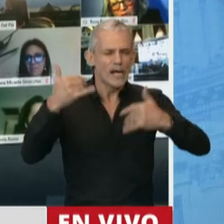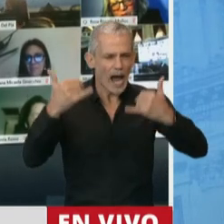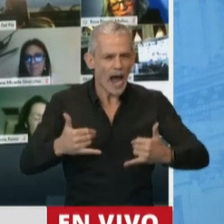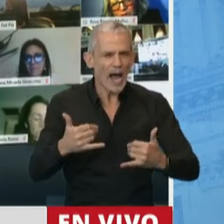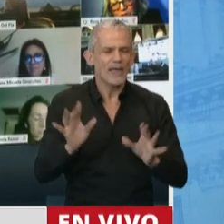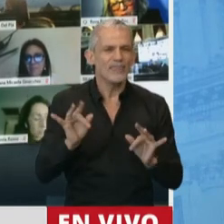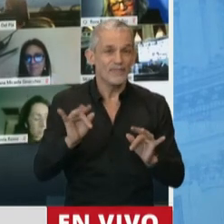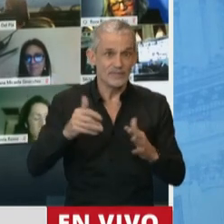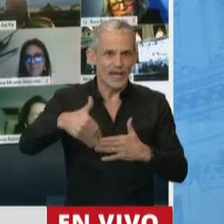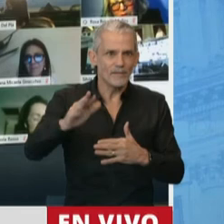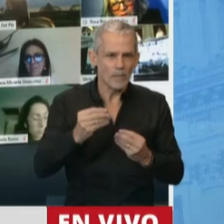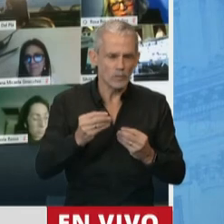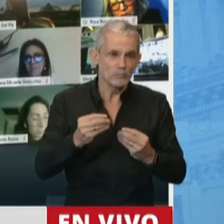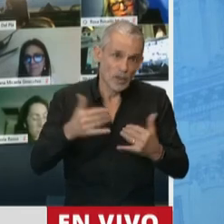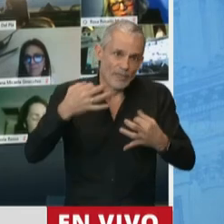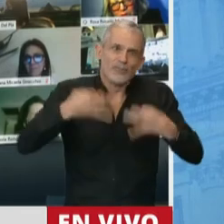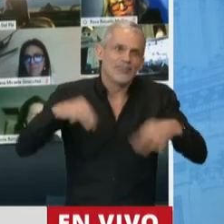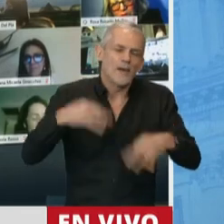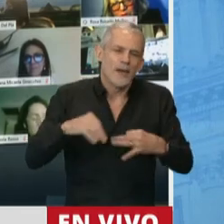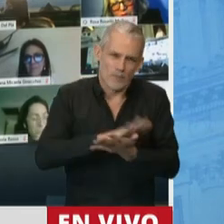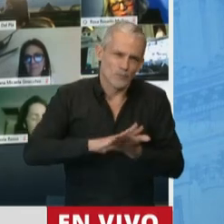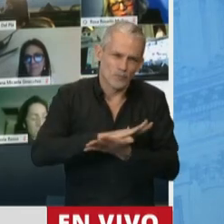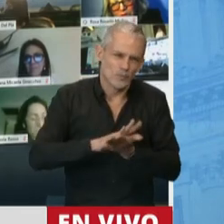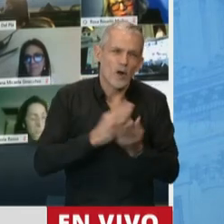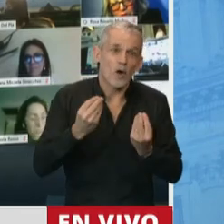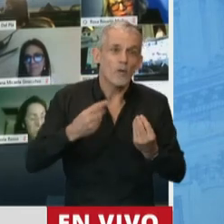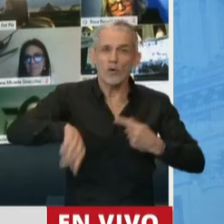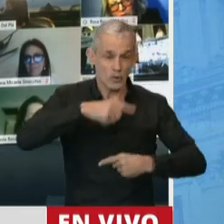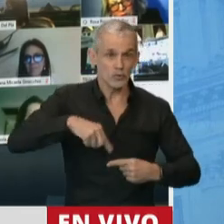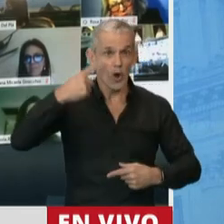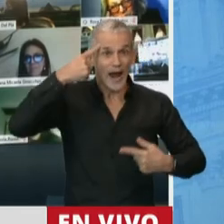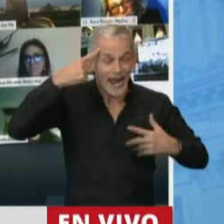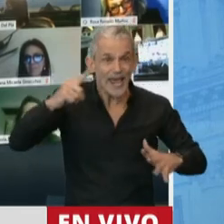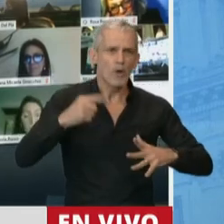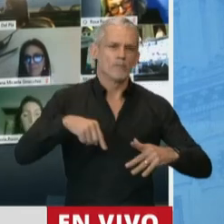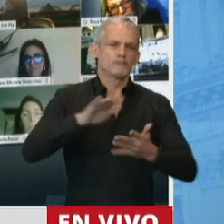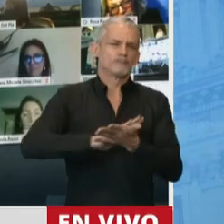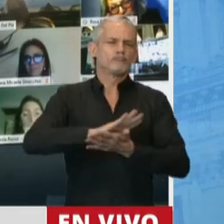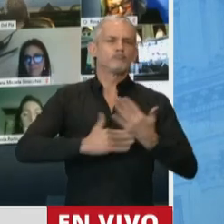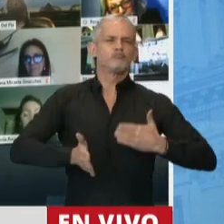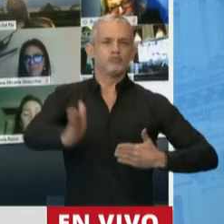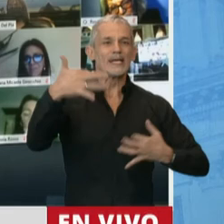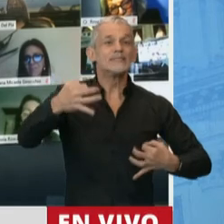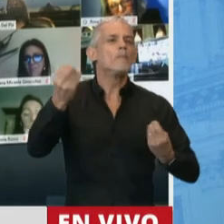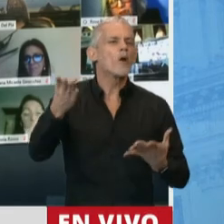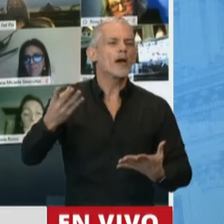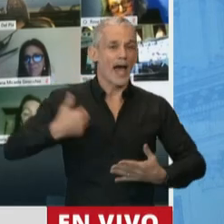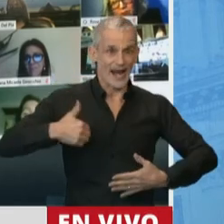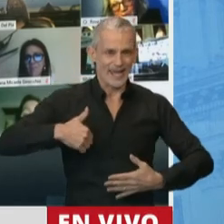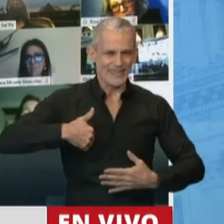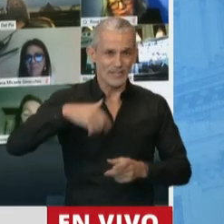necesariamente vamos a atravesar y que estoy convencido vamos a salir adelante, porque los argentinos